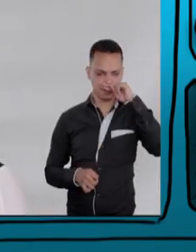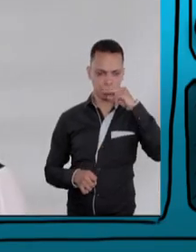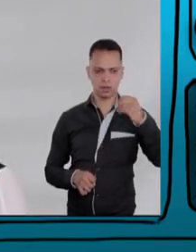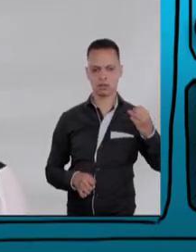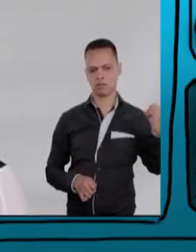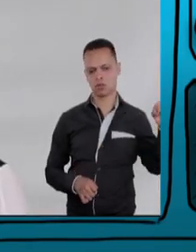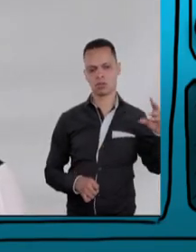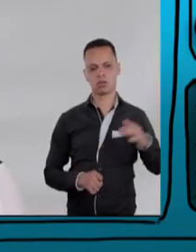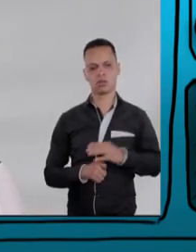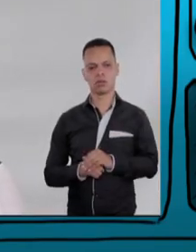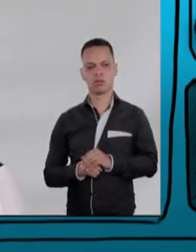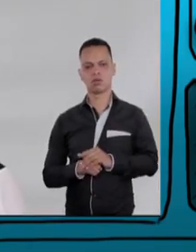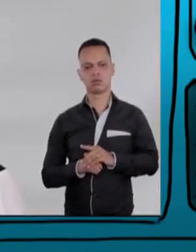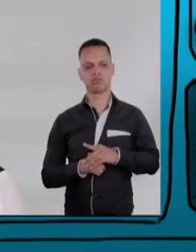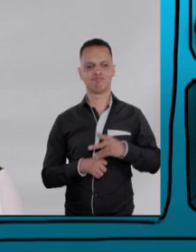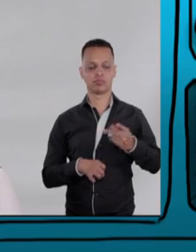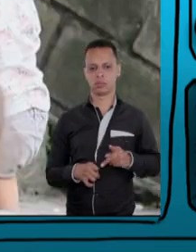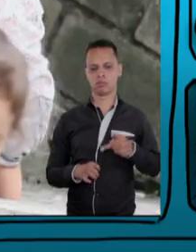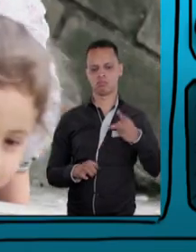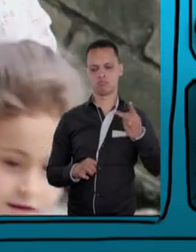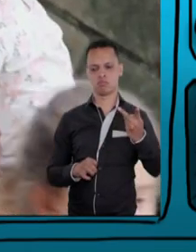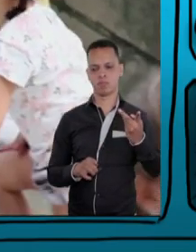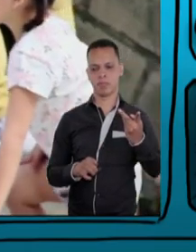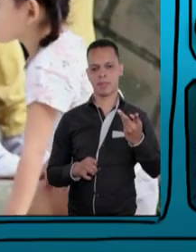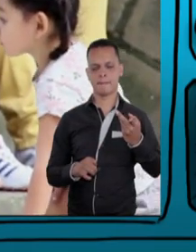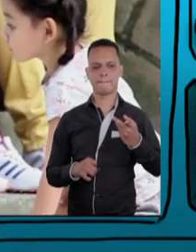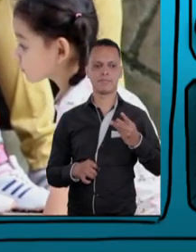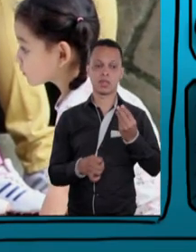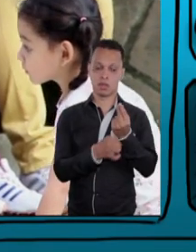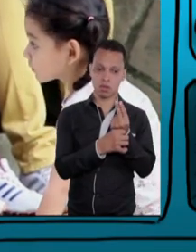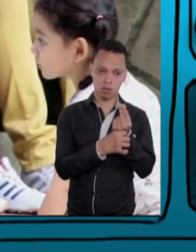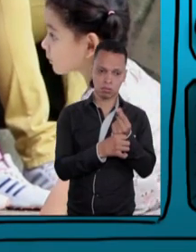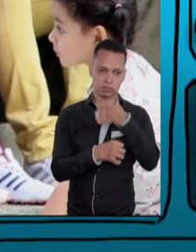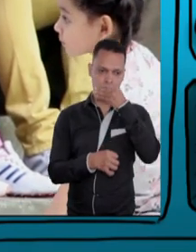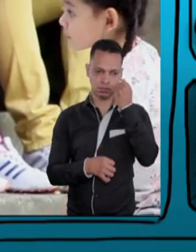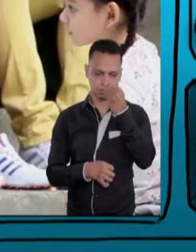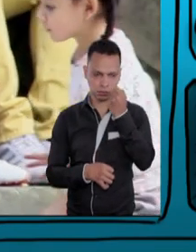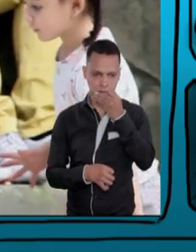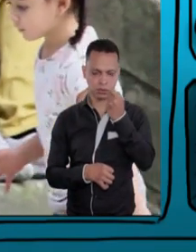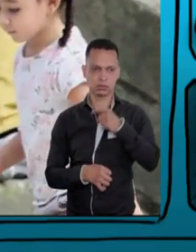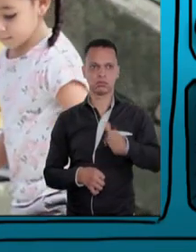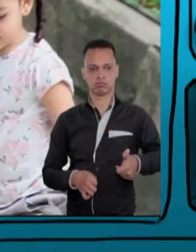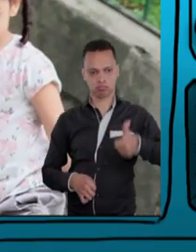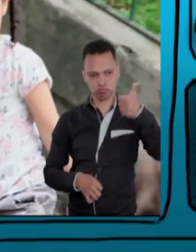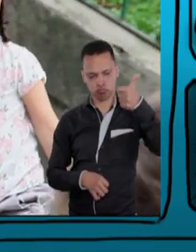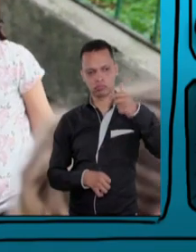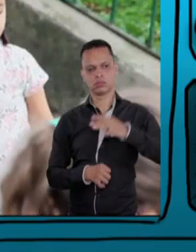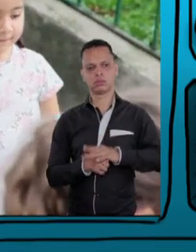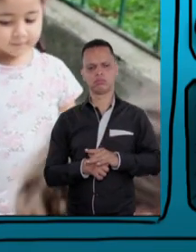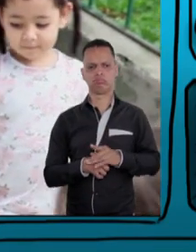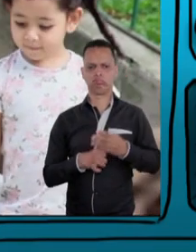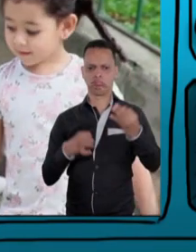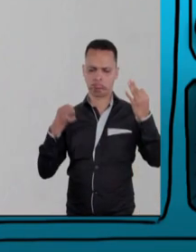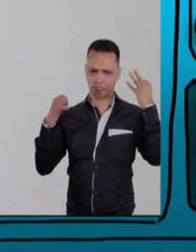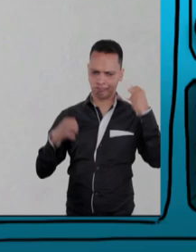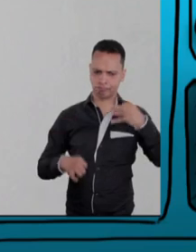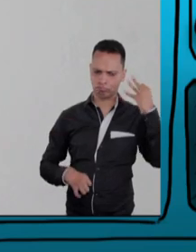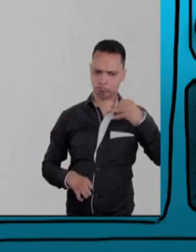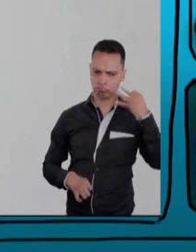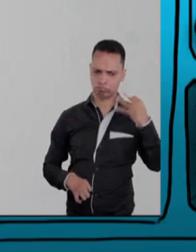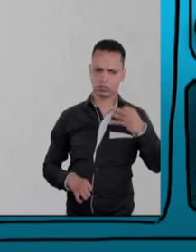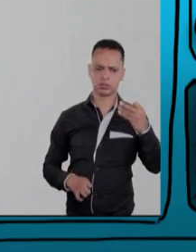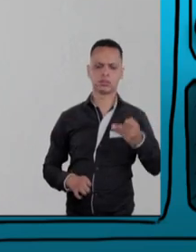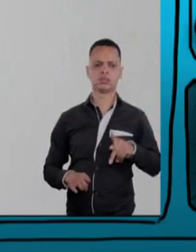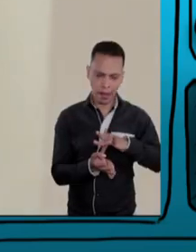Los niños están siendo usados para lucro de los adultos. Vemos a diario